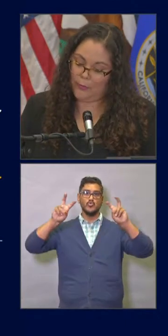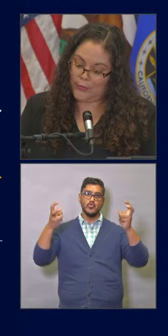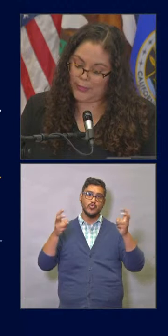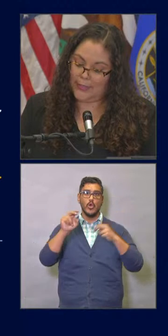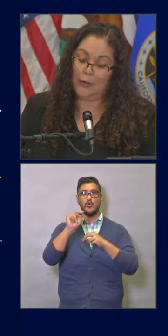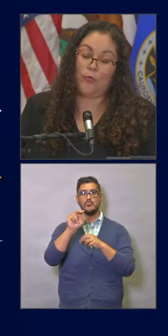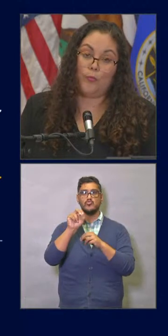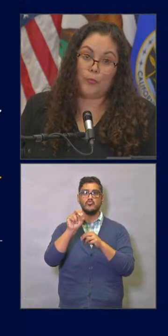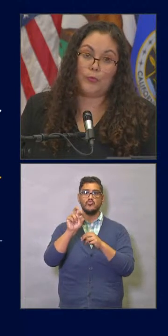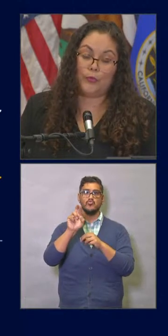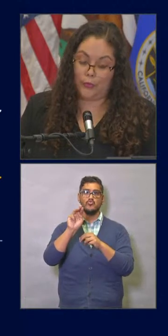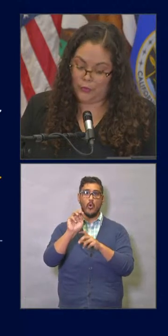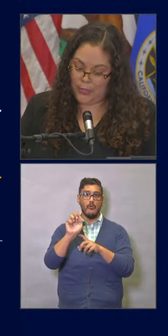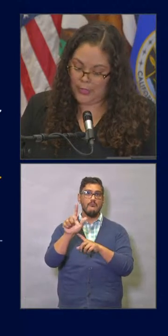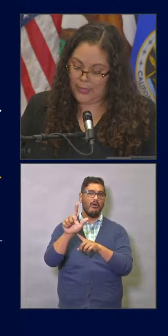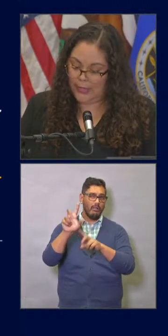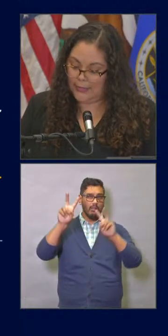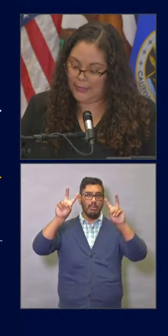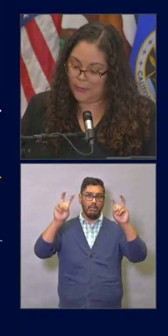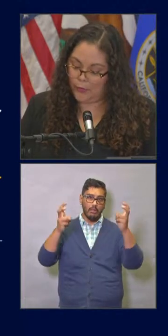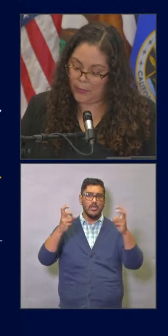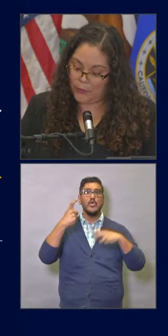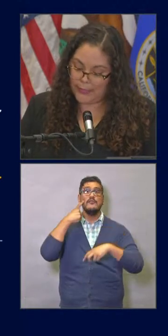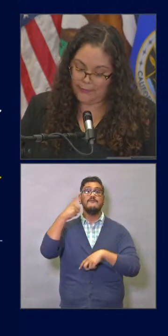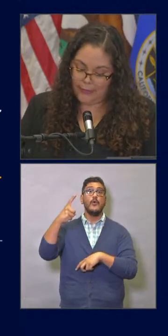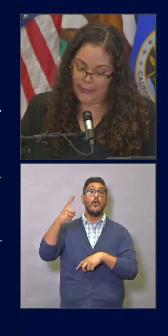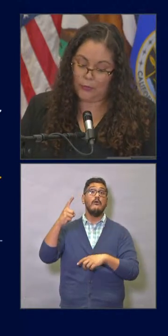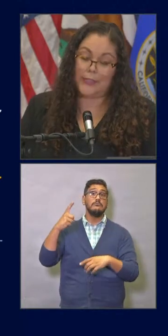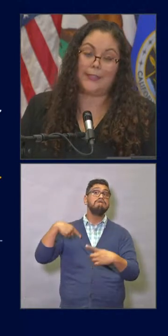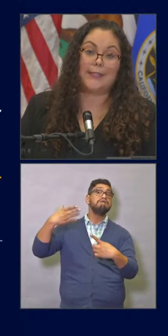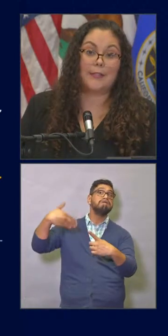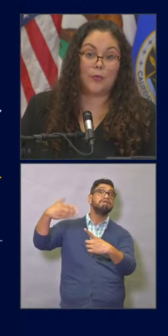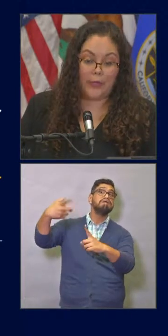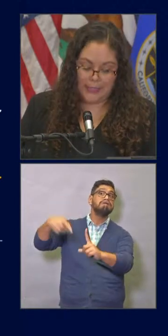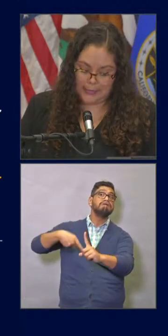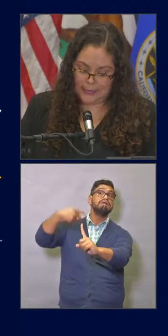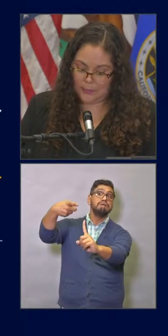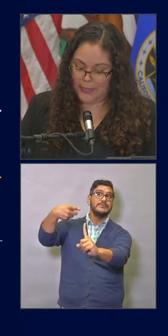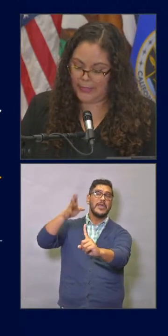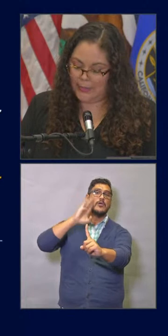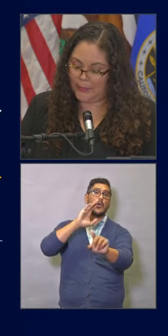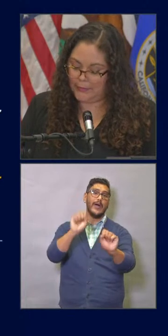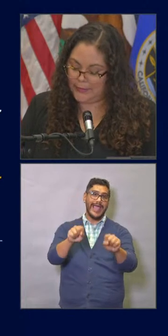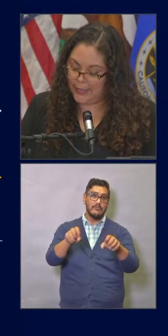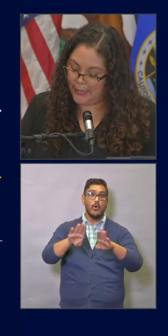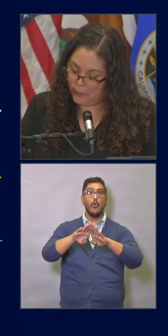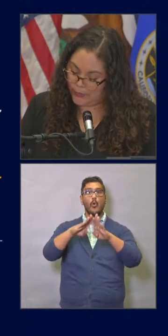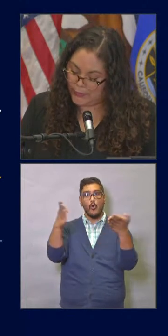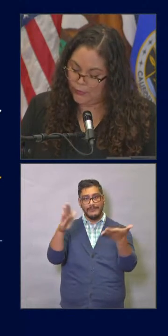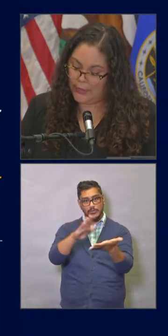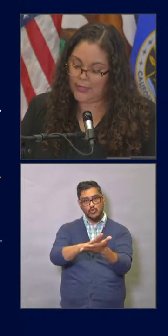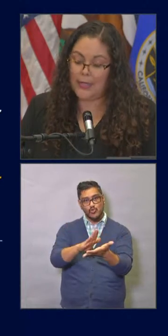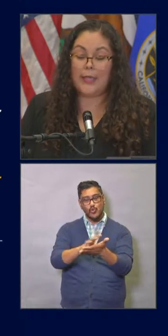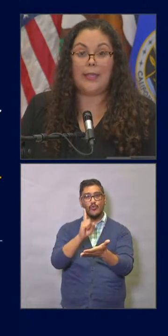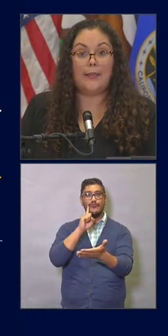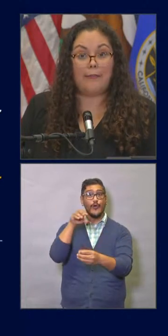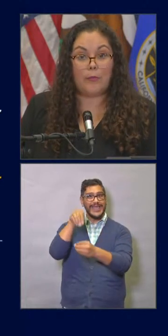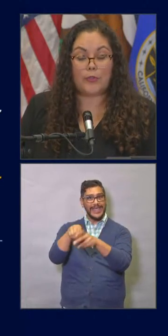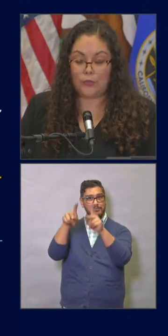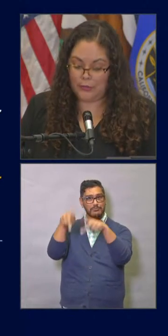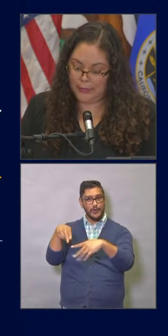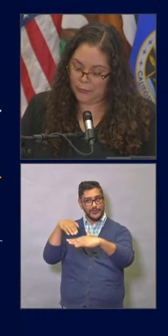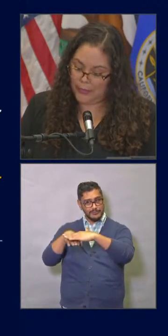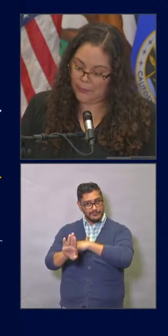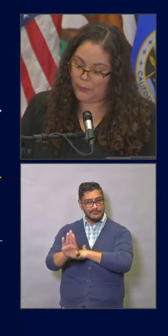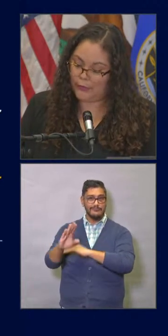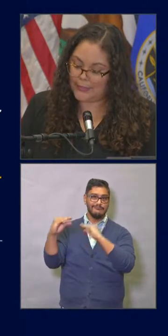finalmente podamos llegar a un punto en el que podamos reabrir nuestras escuelas para el aprendizaje en persona y